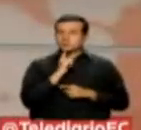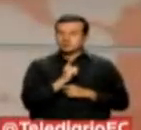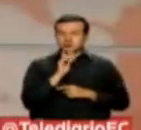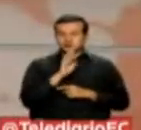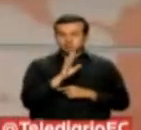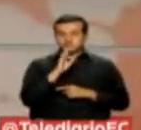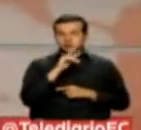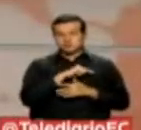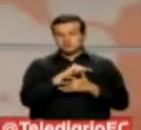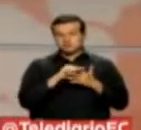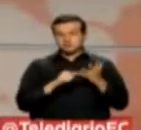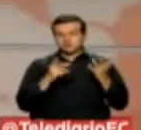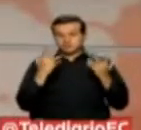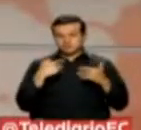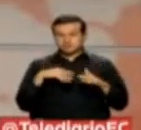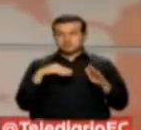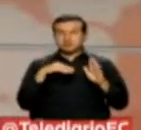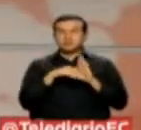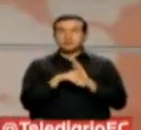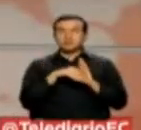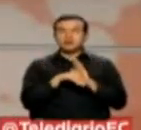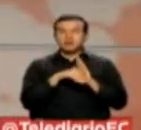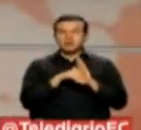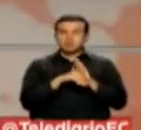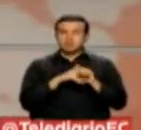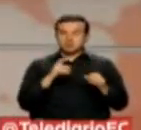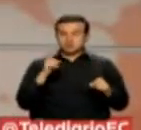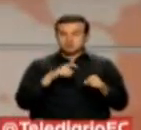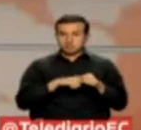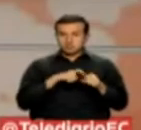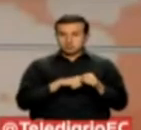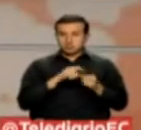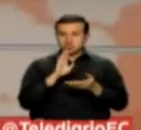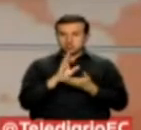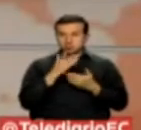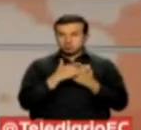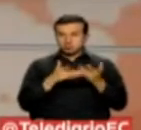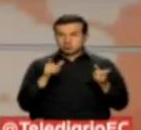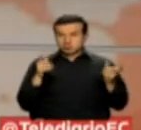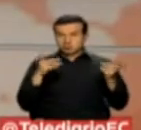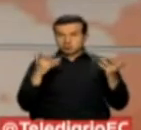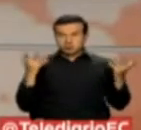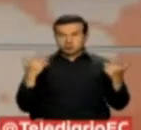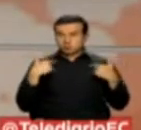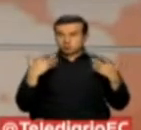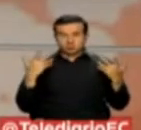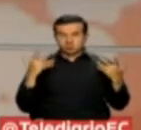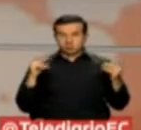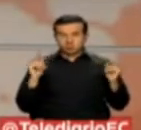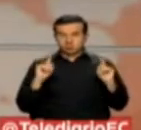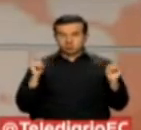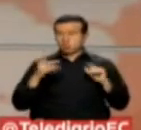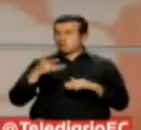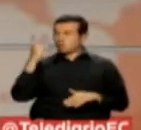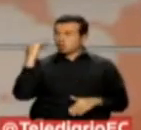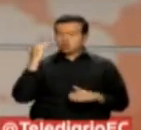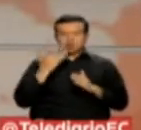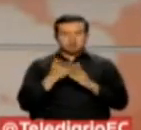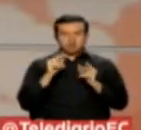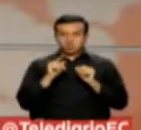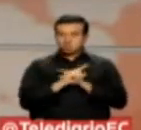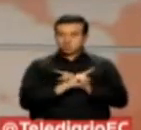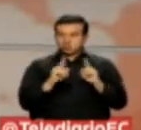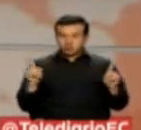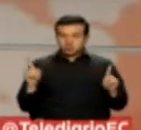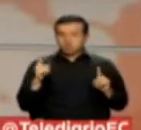las ventajas que tiene el banco de los afiliados, de los jubilados. No tiene que presentar un historial de crédito.